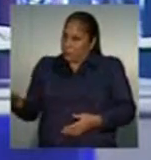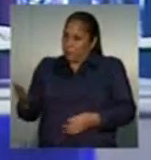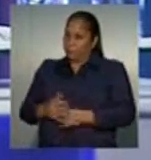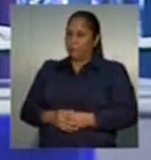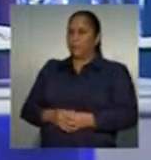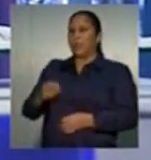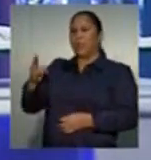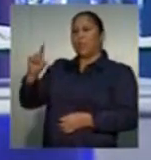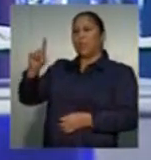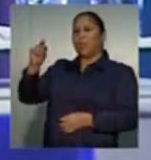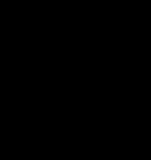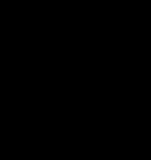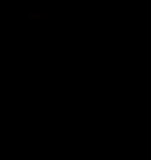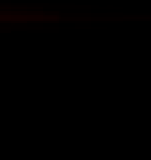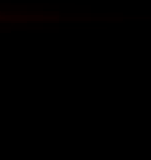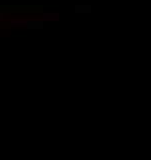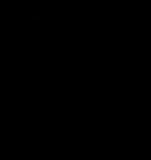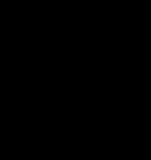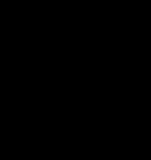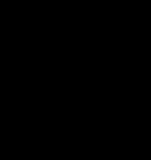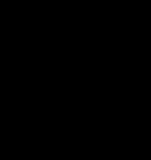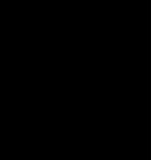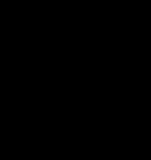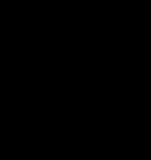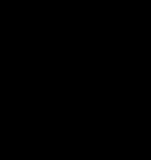Miguel Hilario por su participación